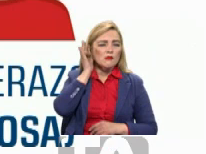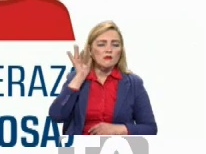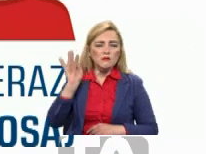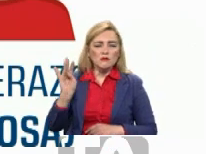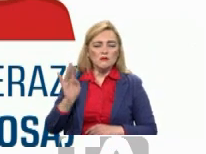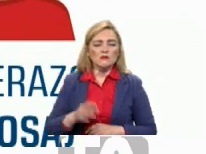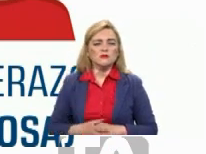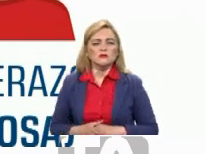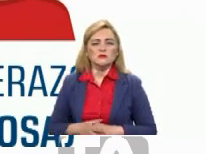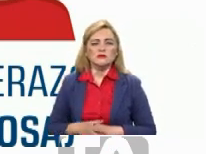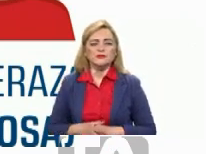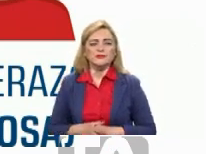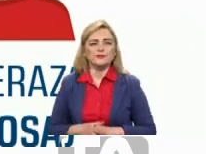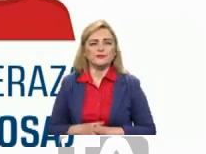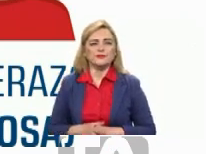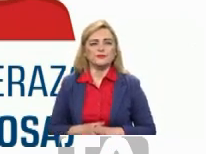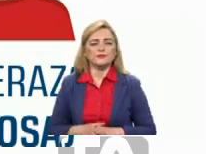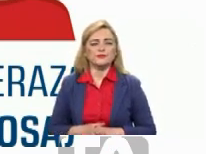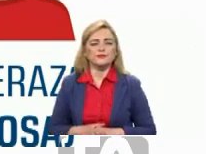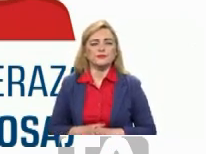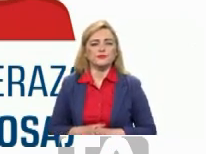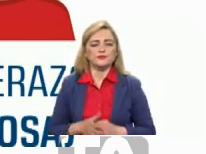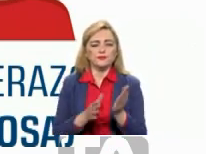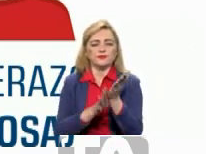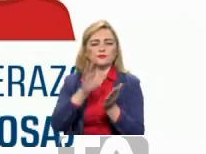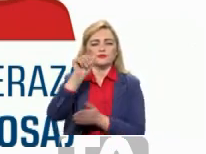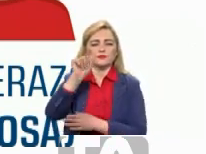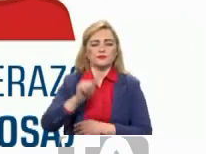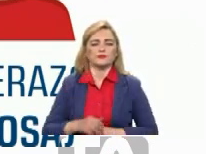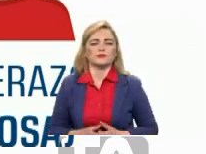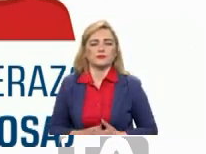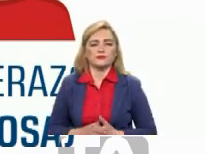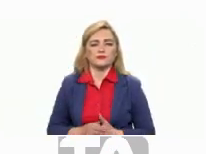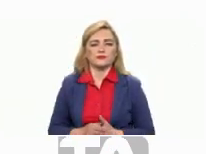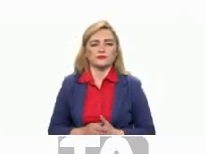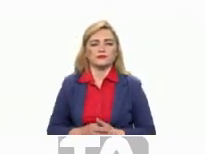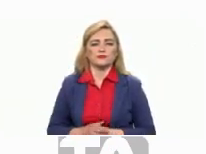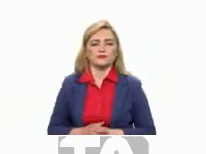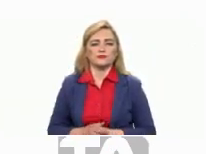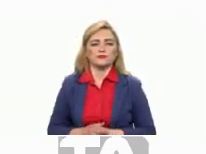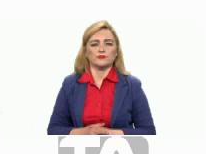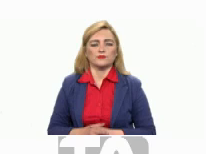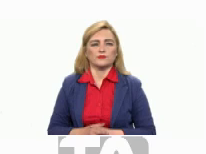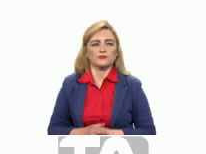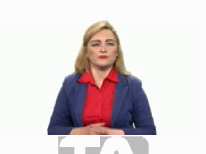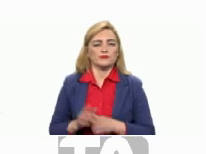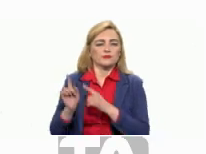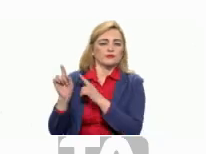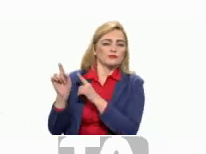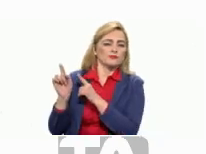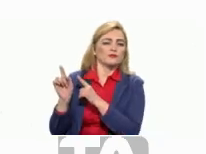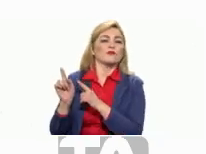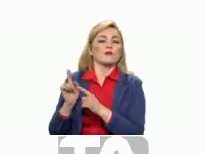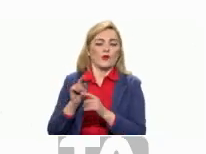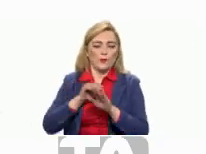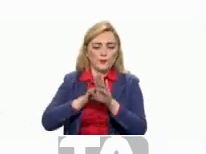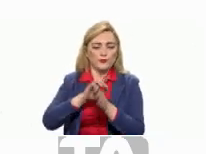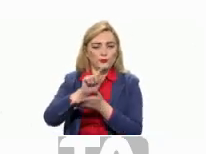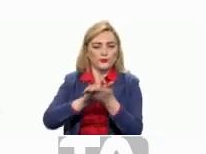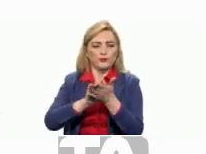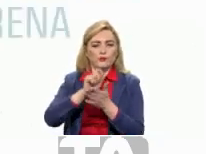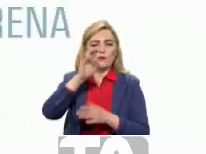de éste maría lorena era su tortorella y su hermana maría mercedes erazo yo servil serena candela además de la adjudicación